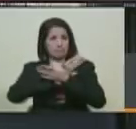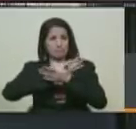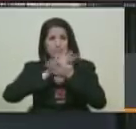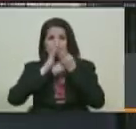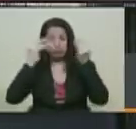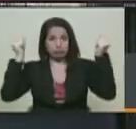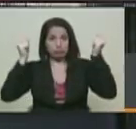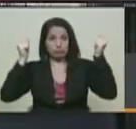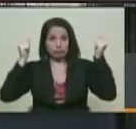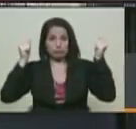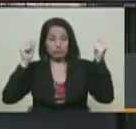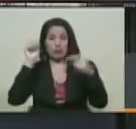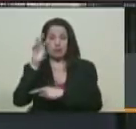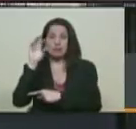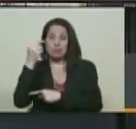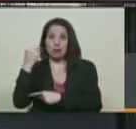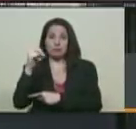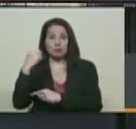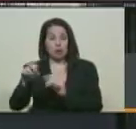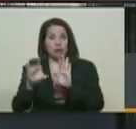Asamblea Nacional Adecoburguesa.